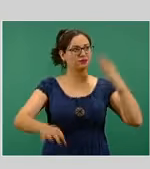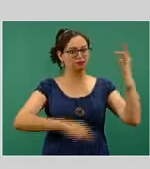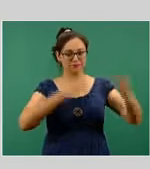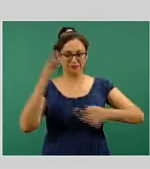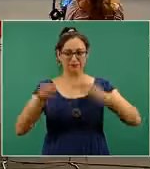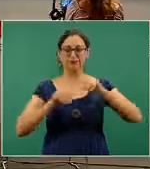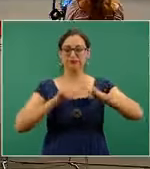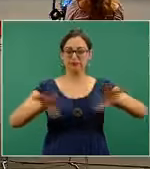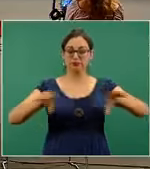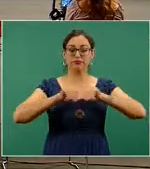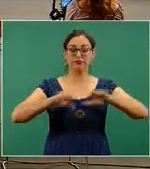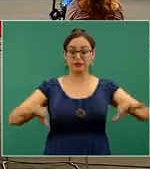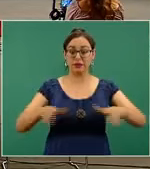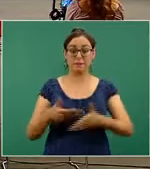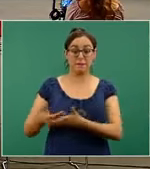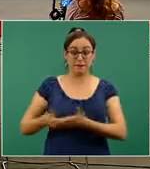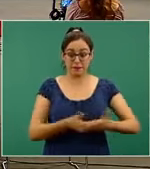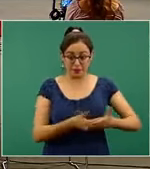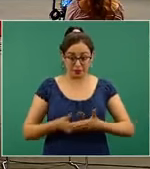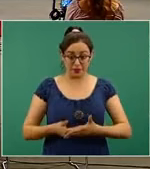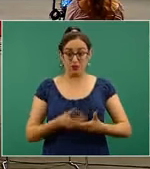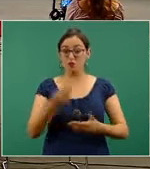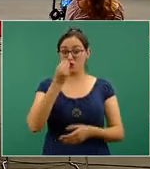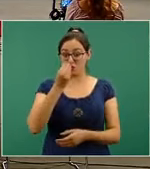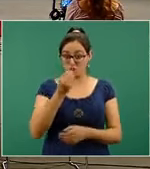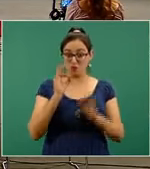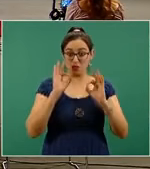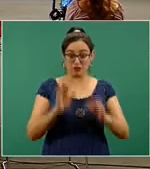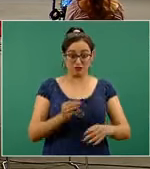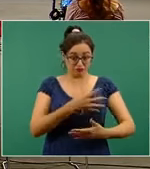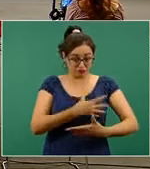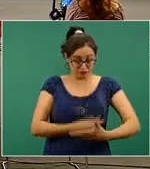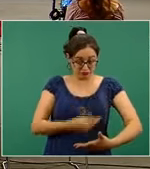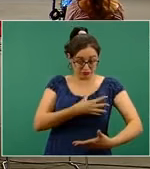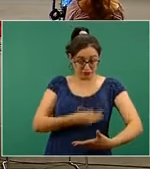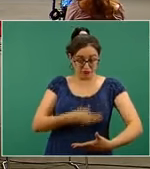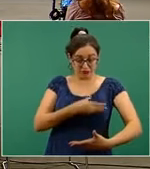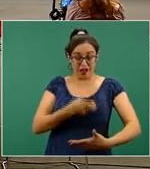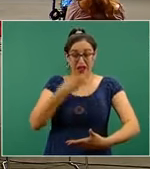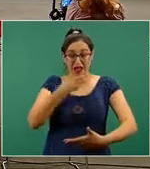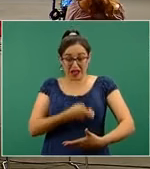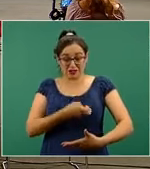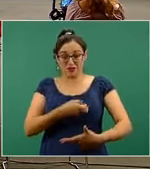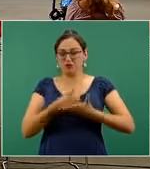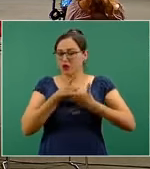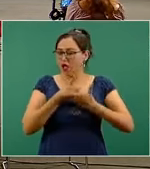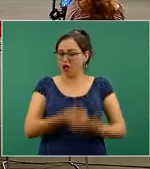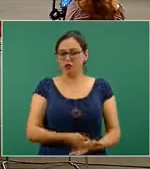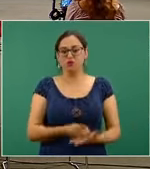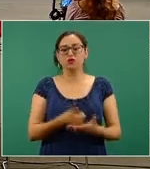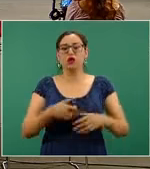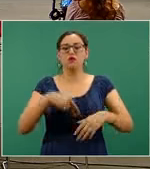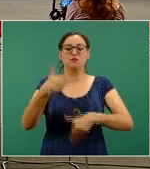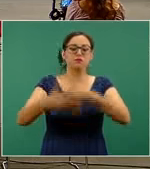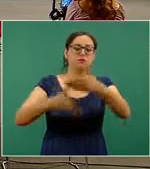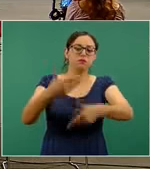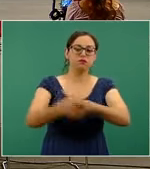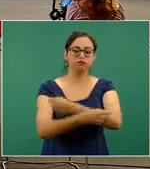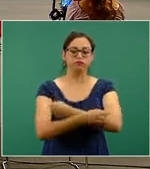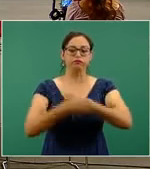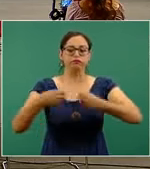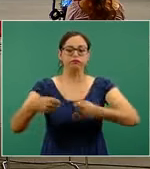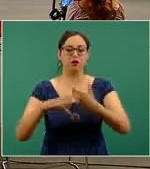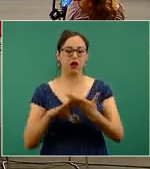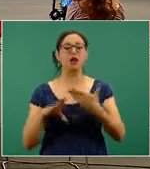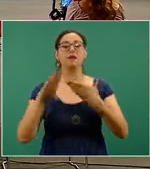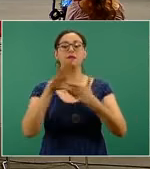regulación de la promoción de sucedáneos de la leche materna, que es un aspecto que se incumple en todos